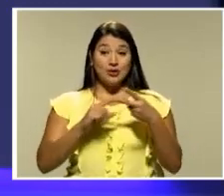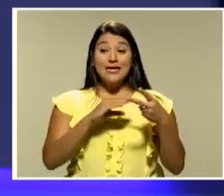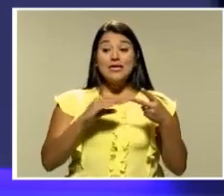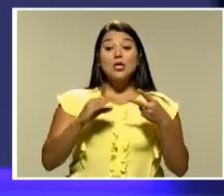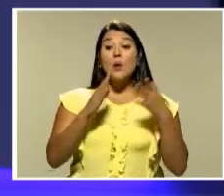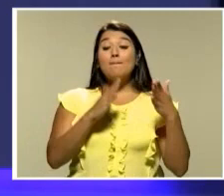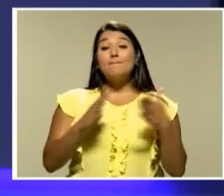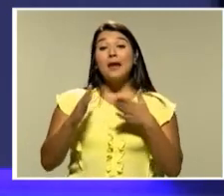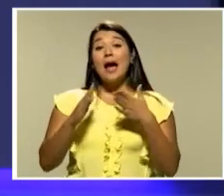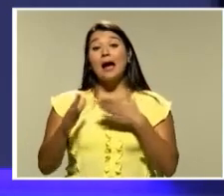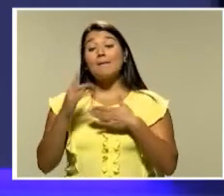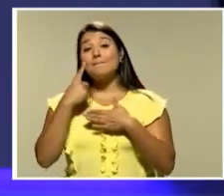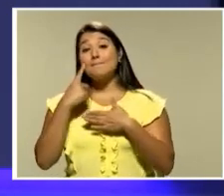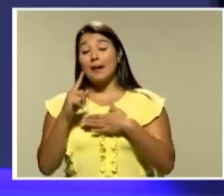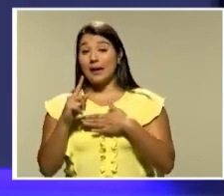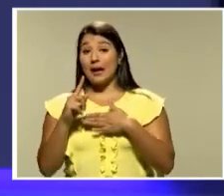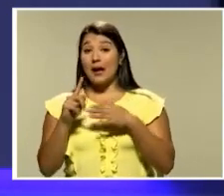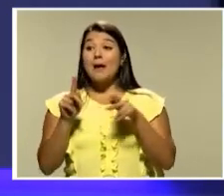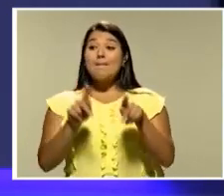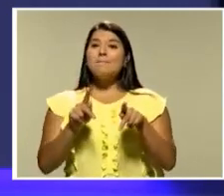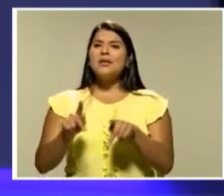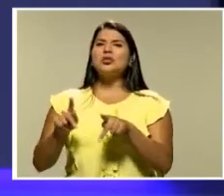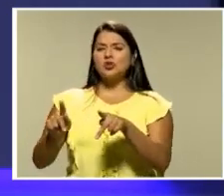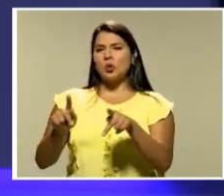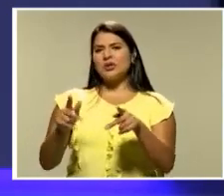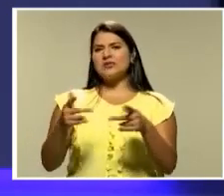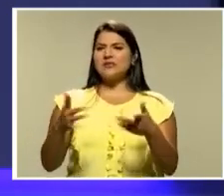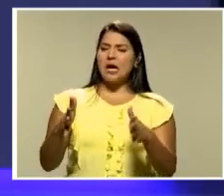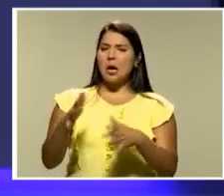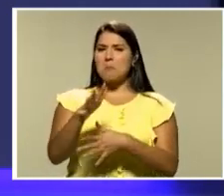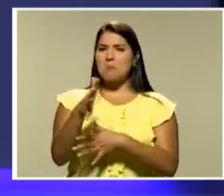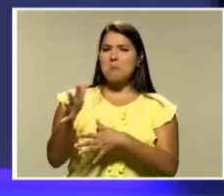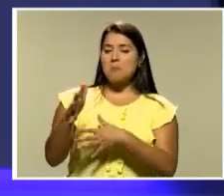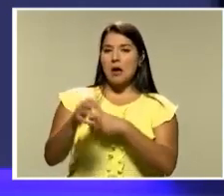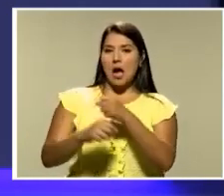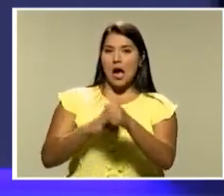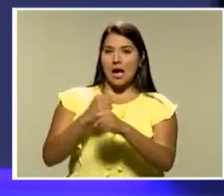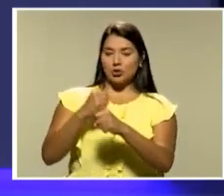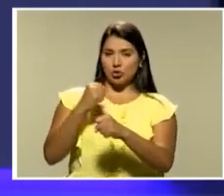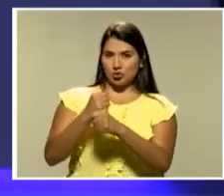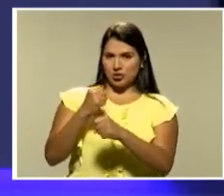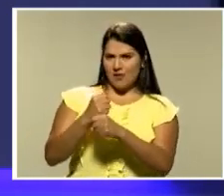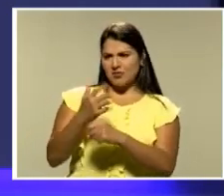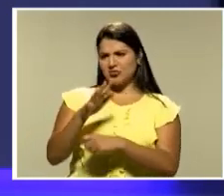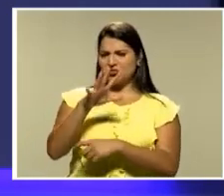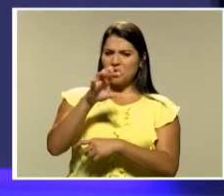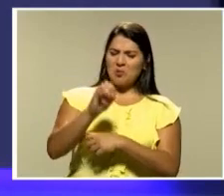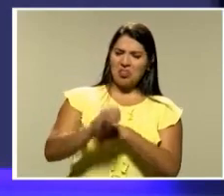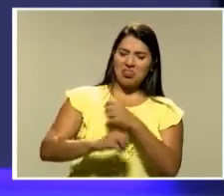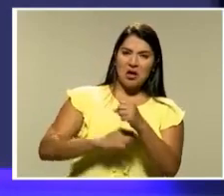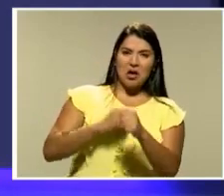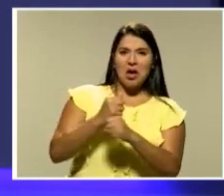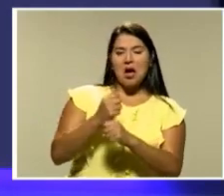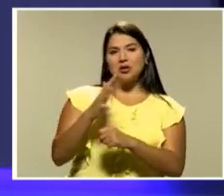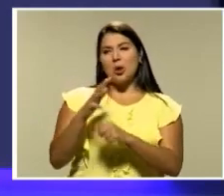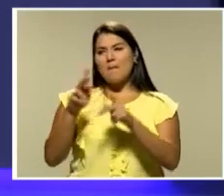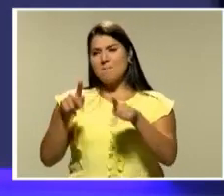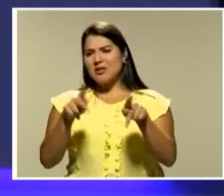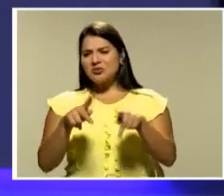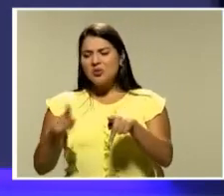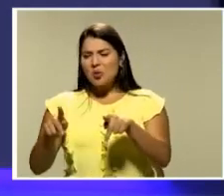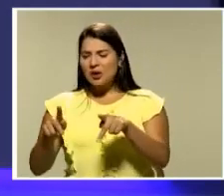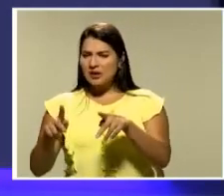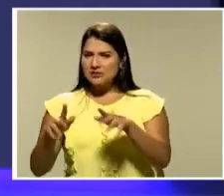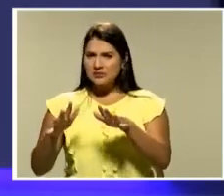vuelo para los que ya promediaron su vida laboral y están los cincuentones, la gente que está entrando a los